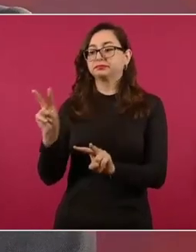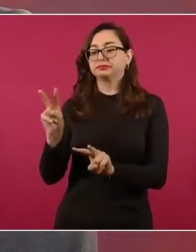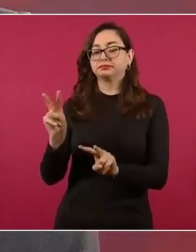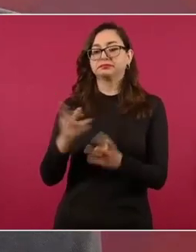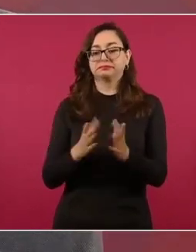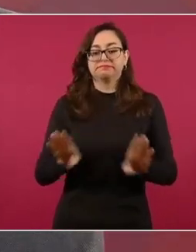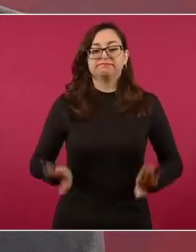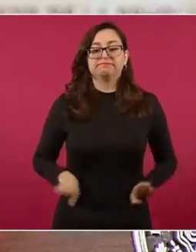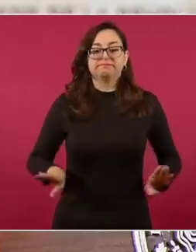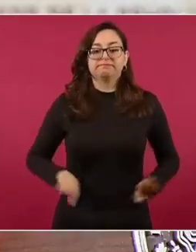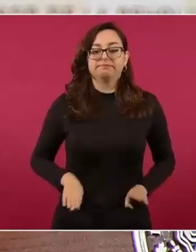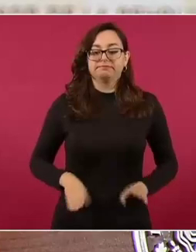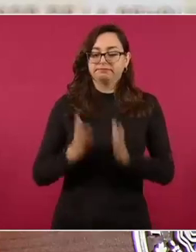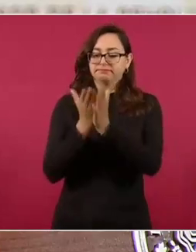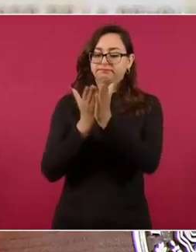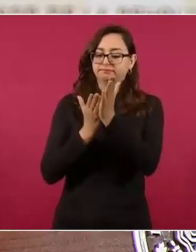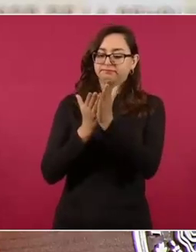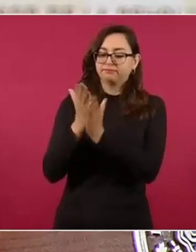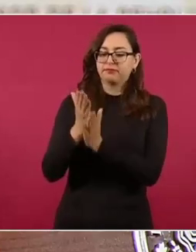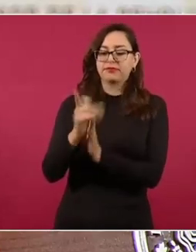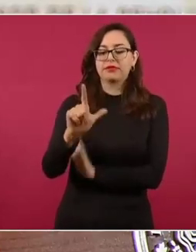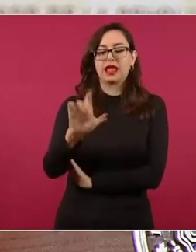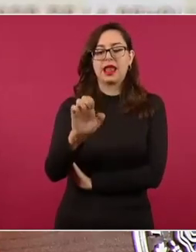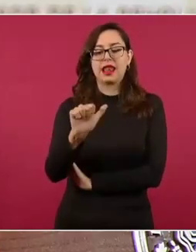Sí. Pero no la lealtad